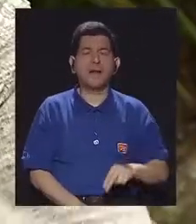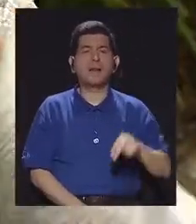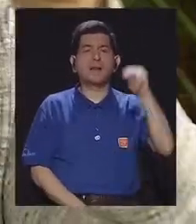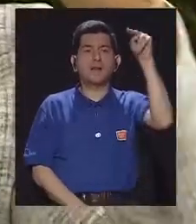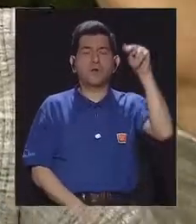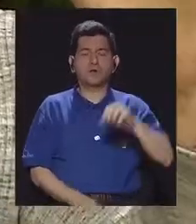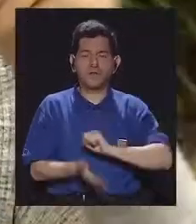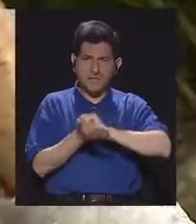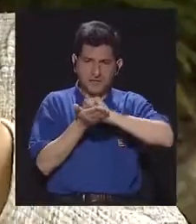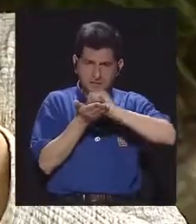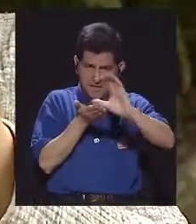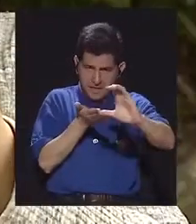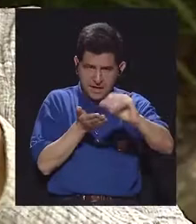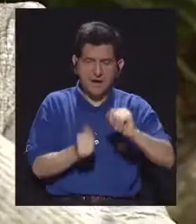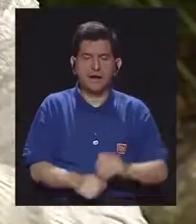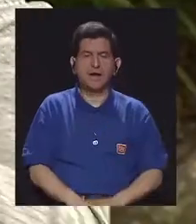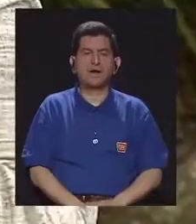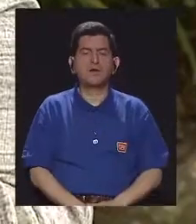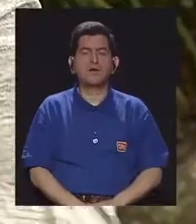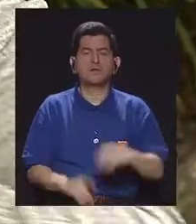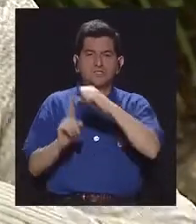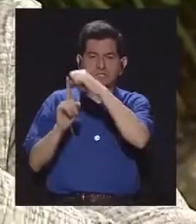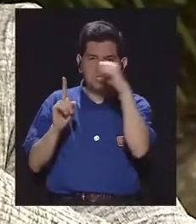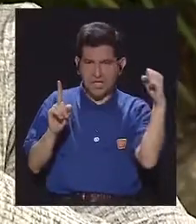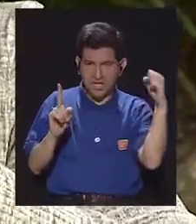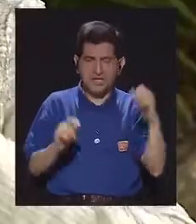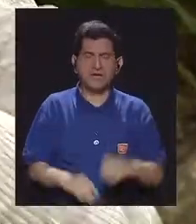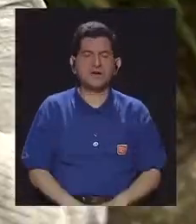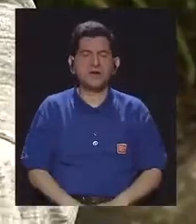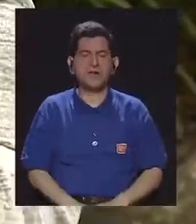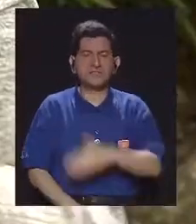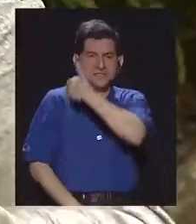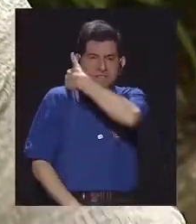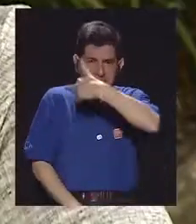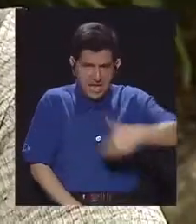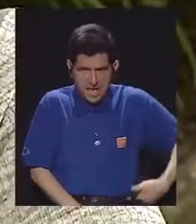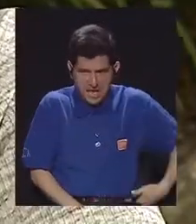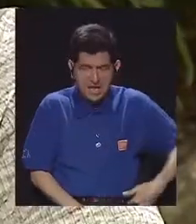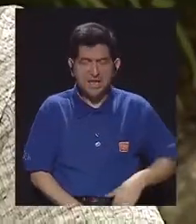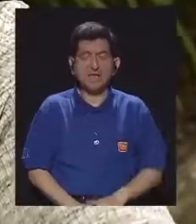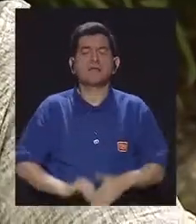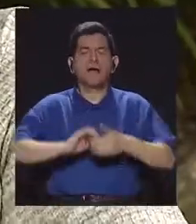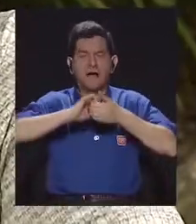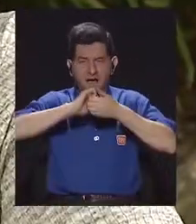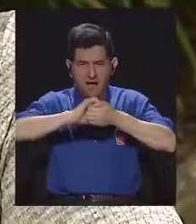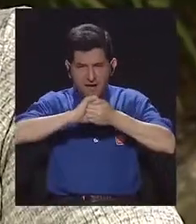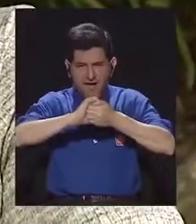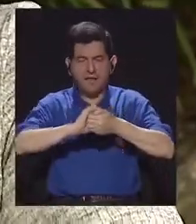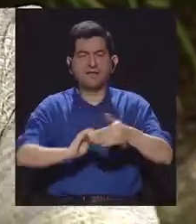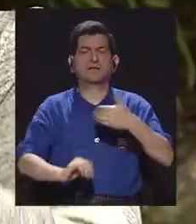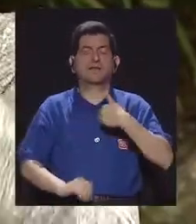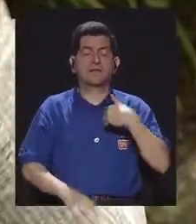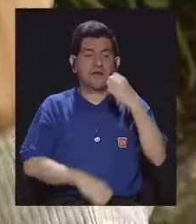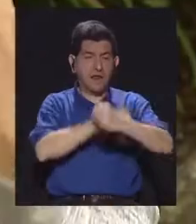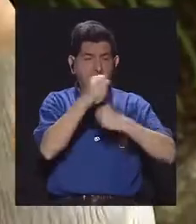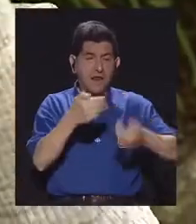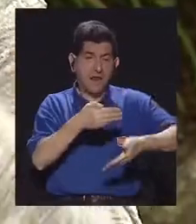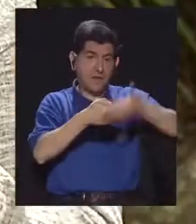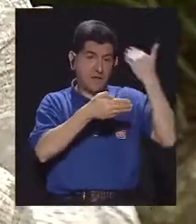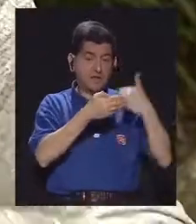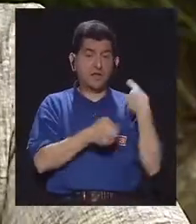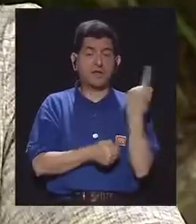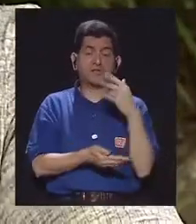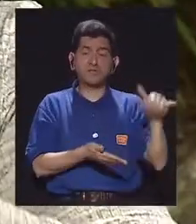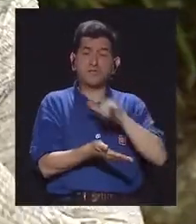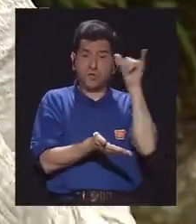zona norte, en San Carlos, en Siquirres, en Heredia, que es un gran aliado nuestro. El año antepasado se